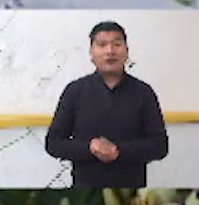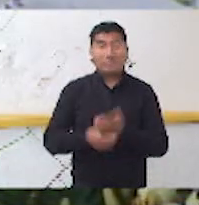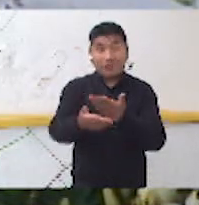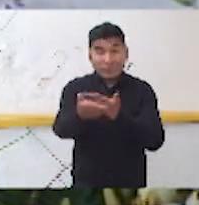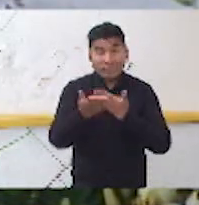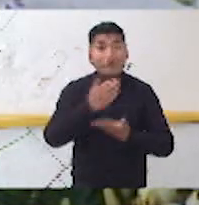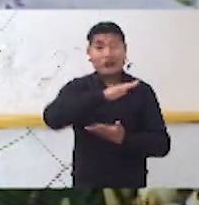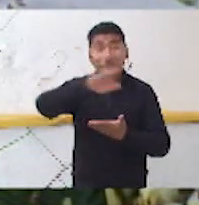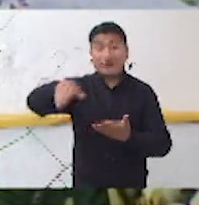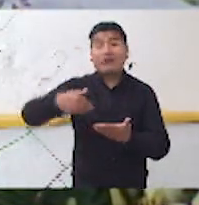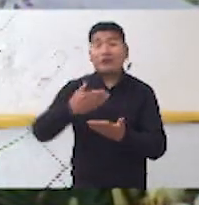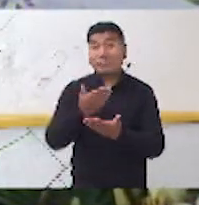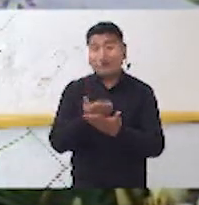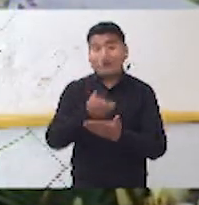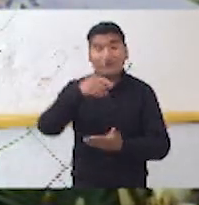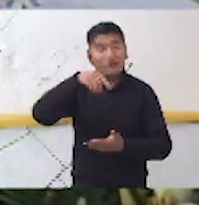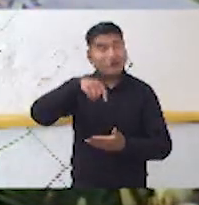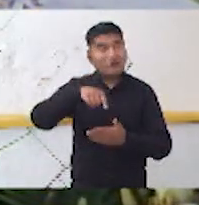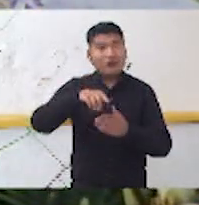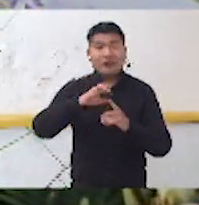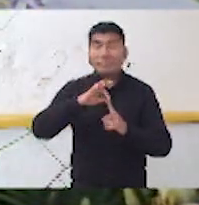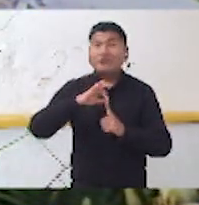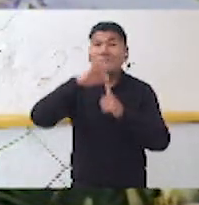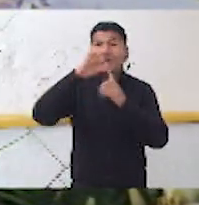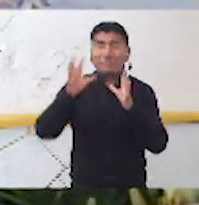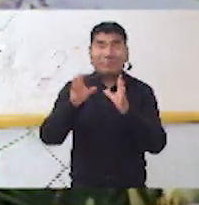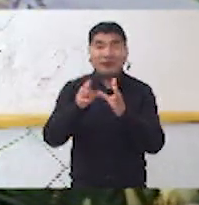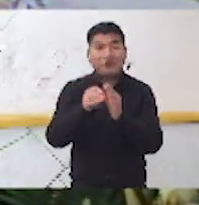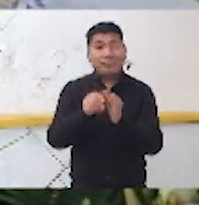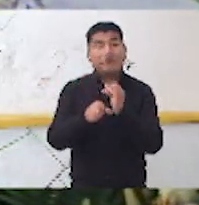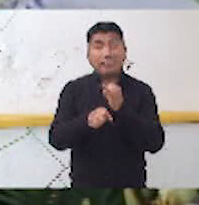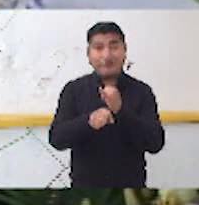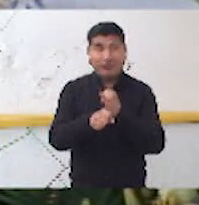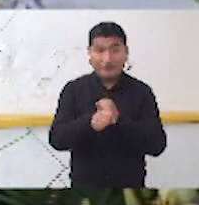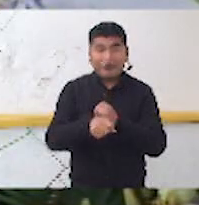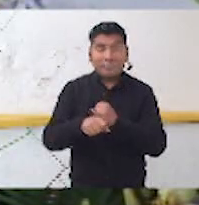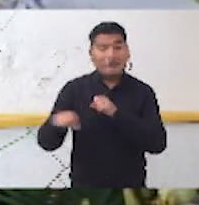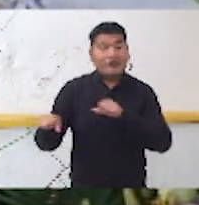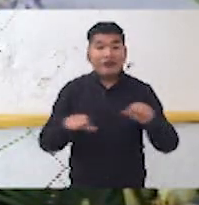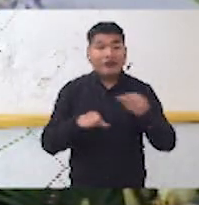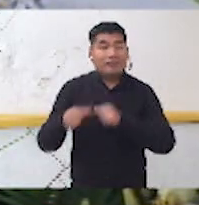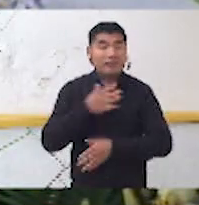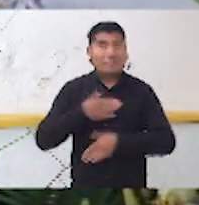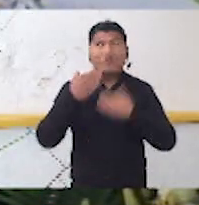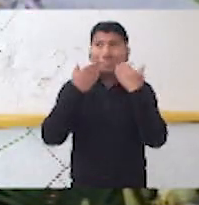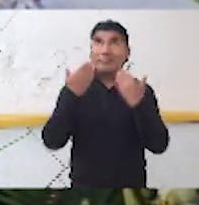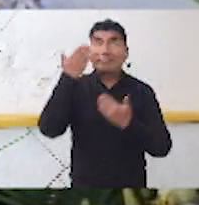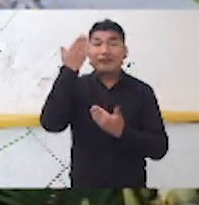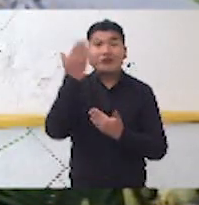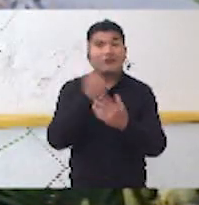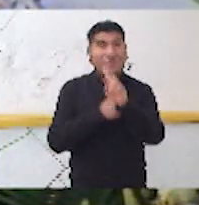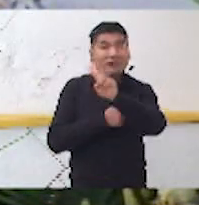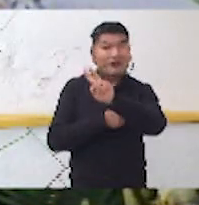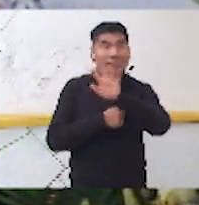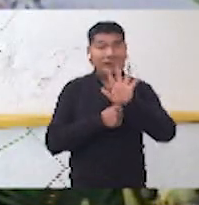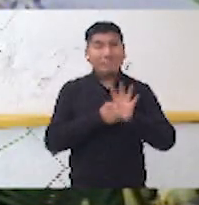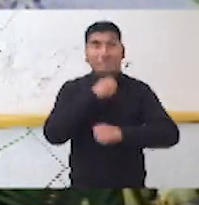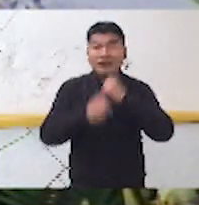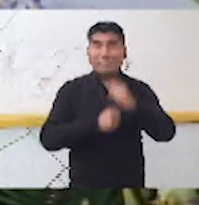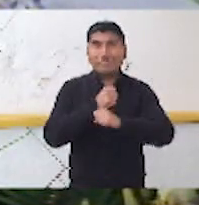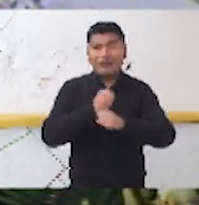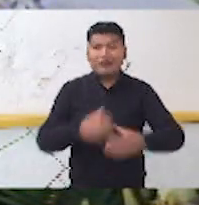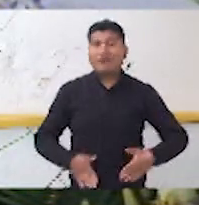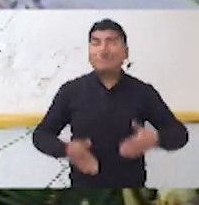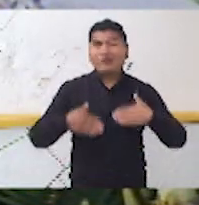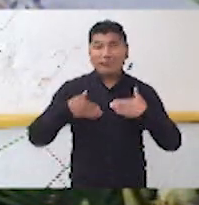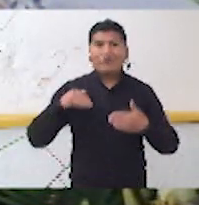Bienvenidos a todos a esta solemne Eucaristía de Acción de Gracias por los 25 años de vida